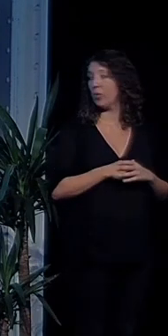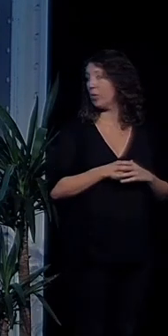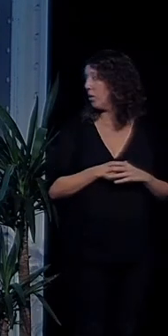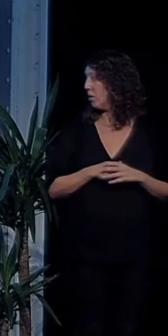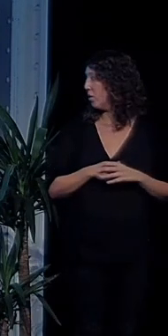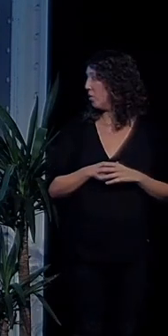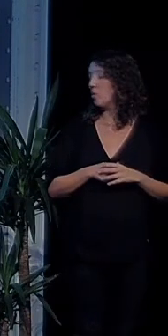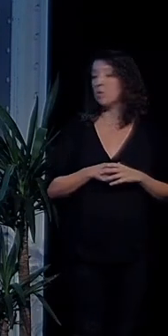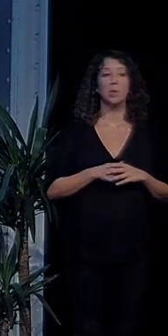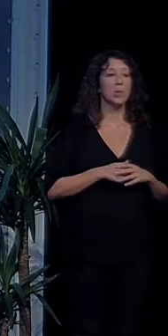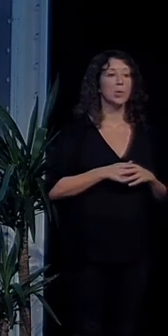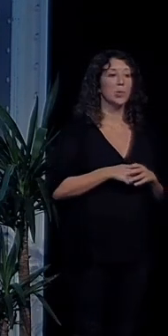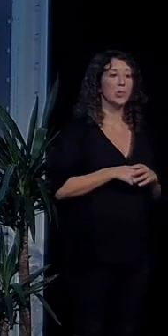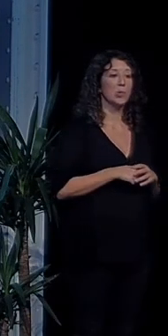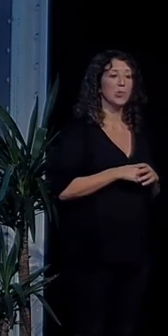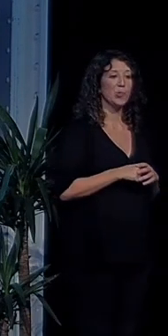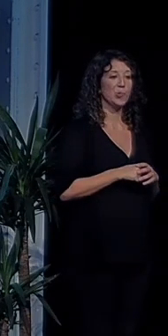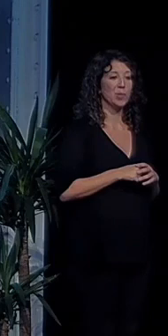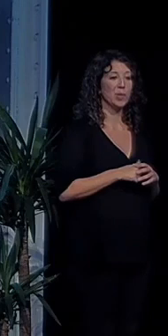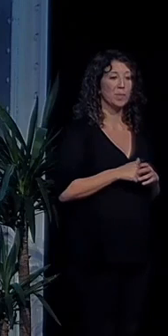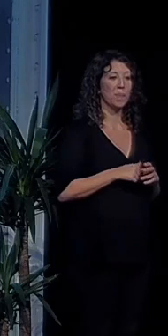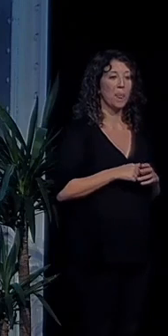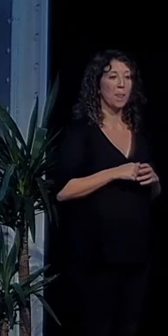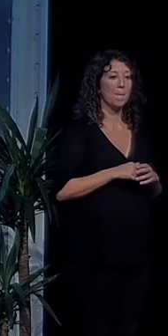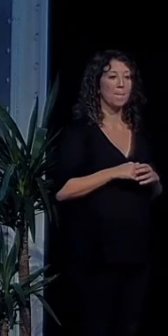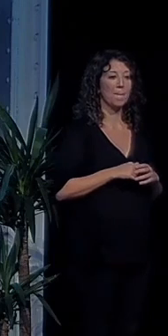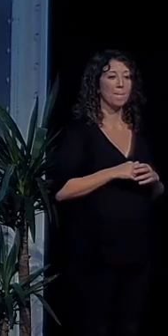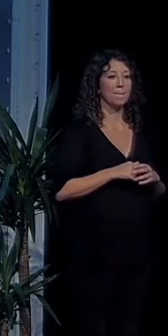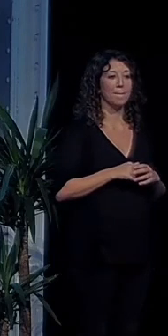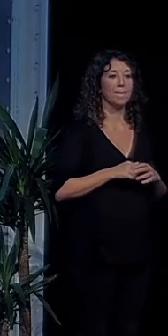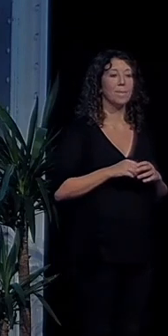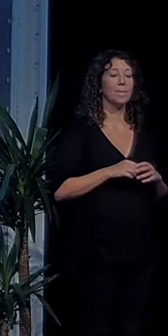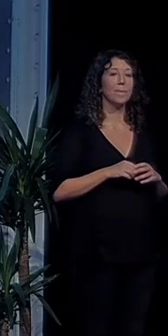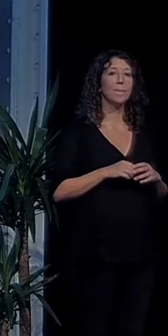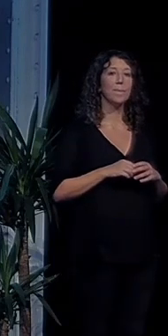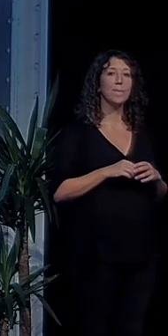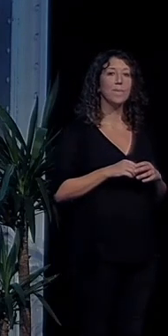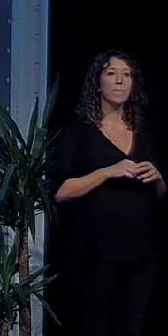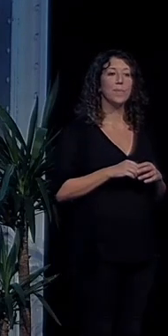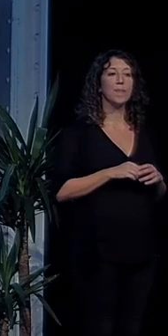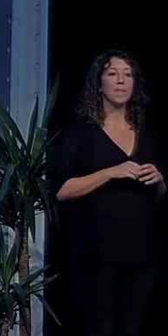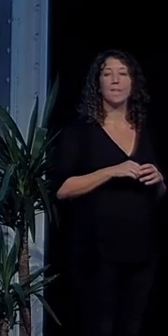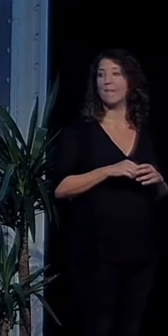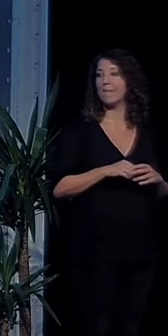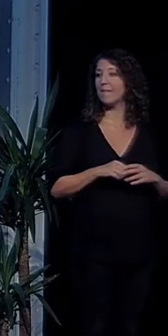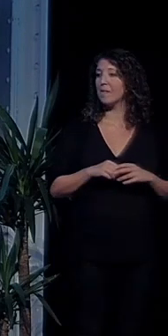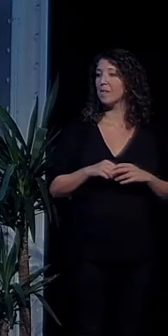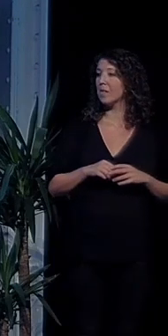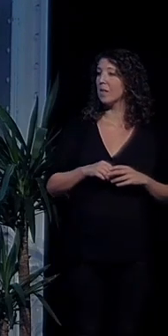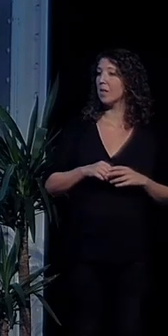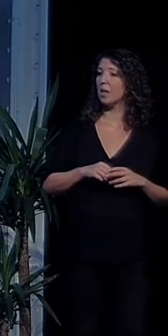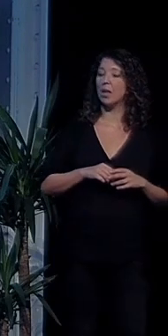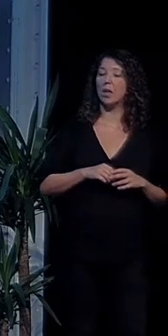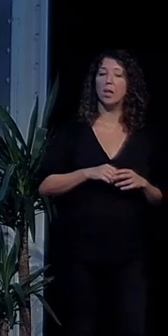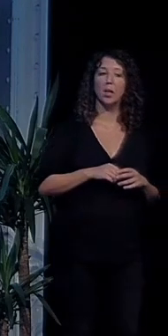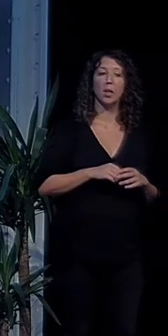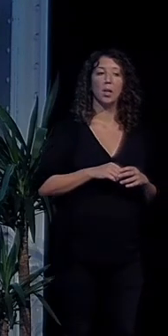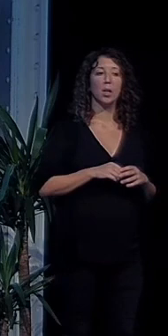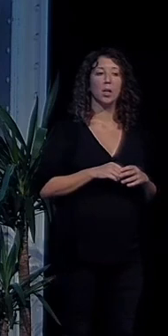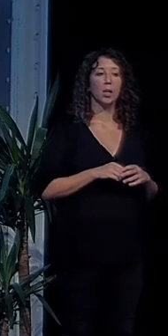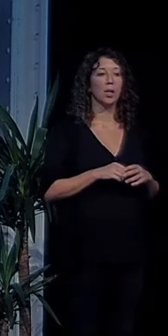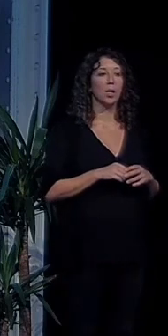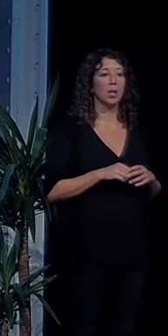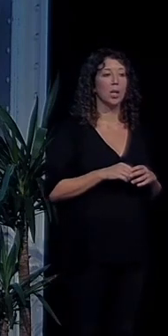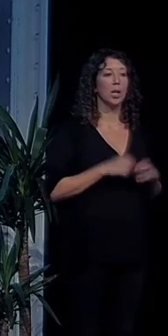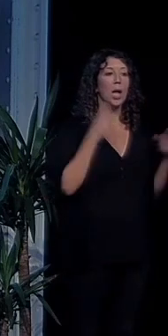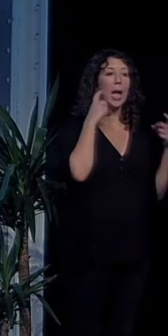¿Más palabras? Aquí. Hola. Tornant una mica al tema... Ai, perdó. Volviendo al